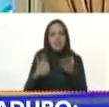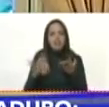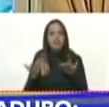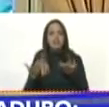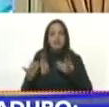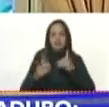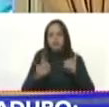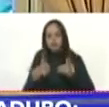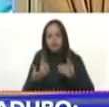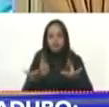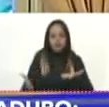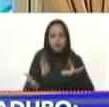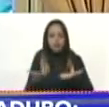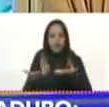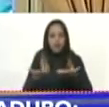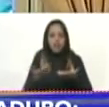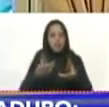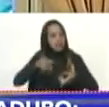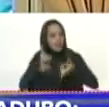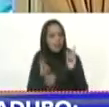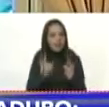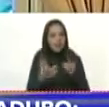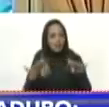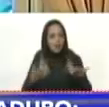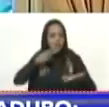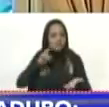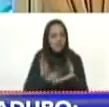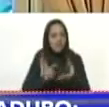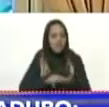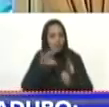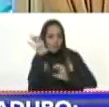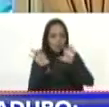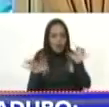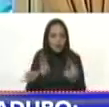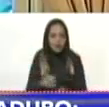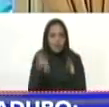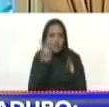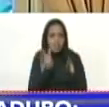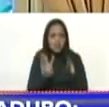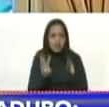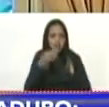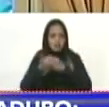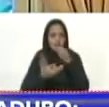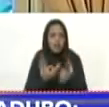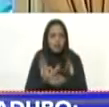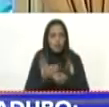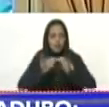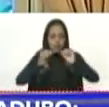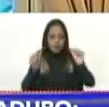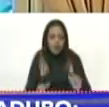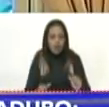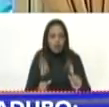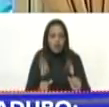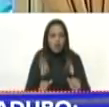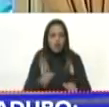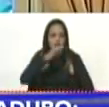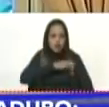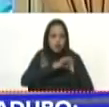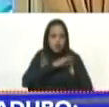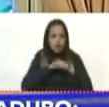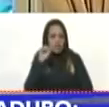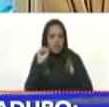de acuerdo a la realidad de cada pueblo. En Venezuela el modelo lo llamamos bolivariano, socialista